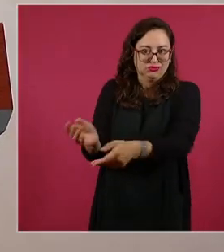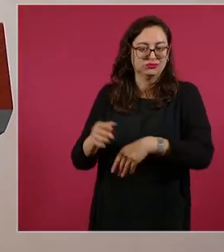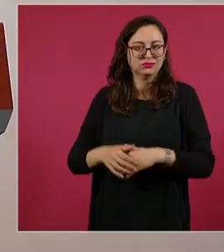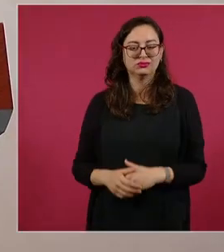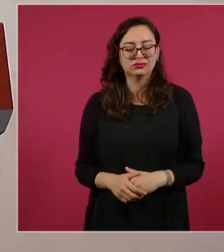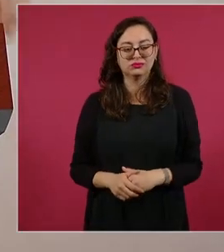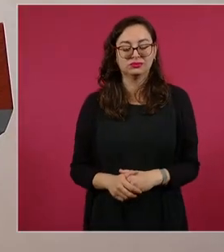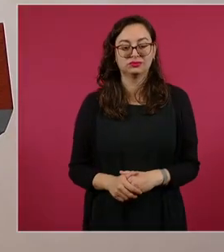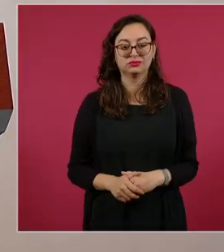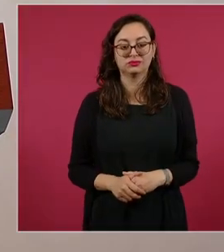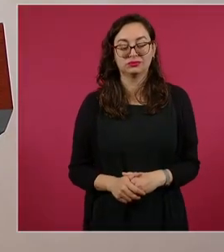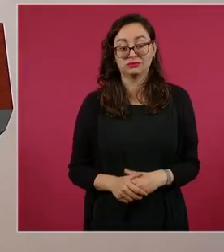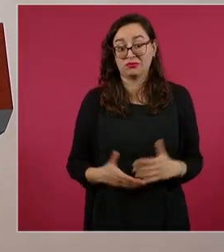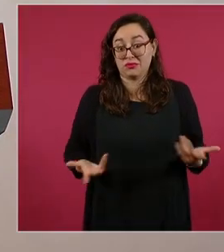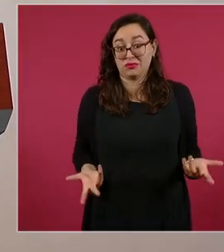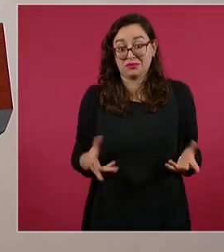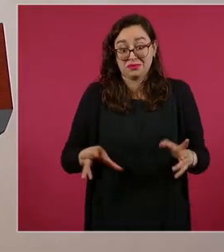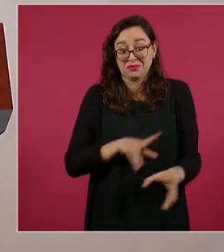Diego era